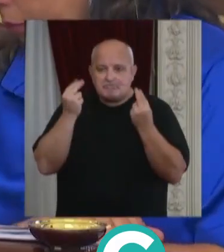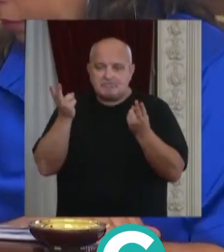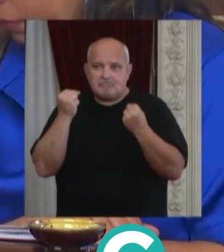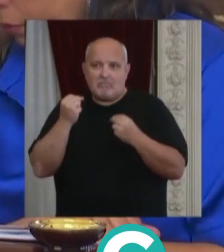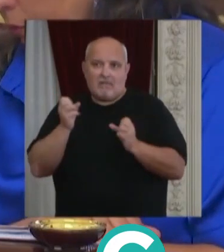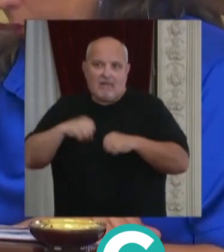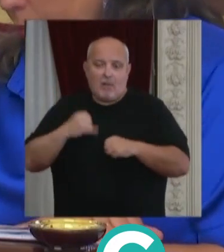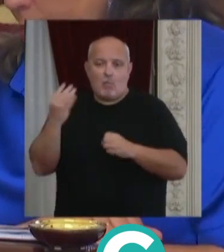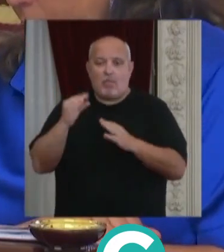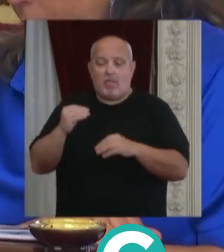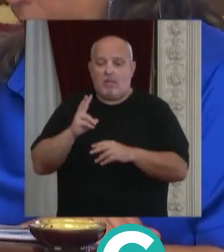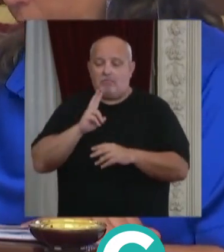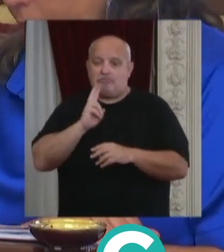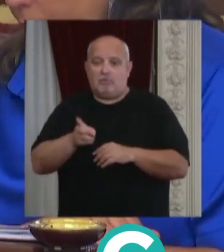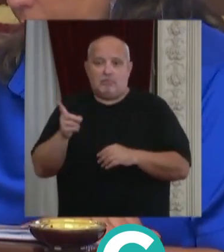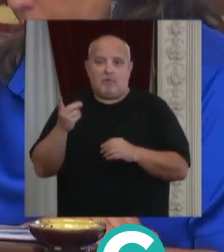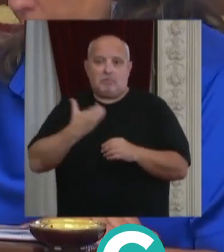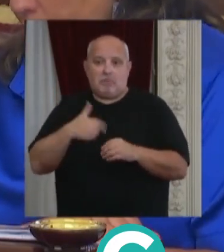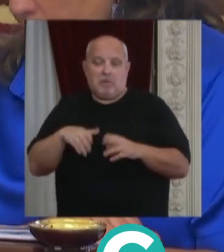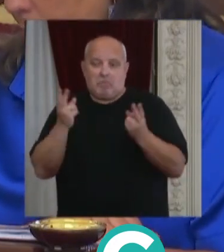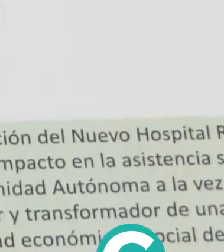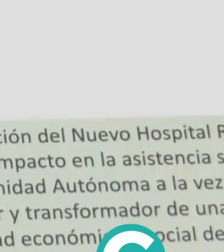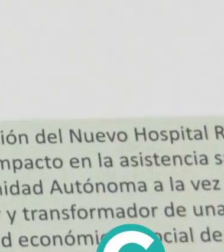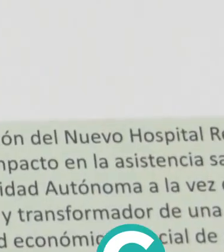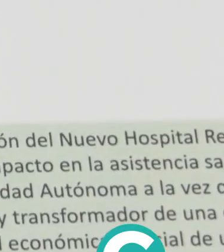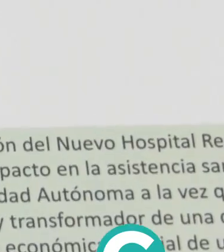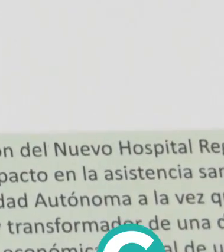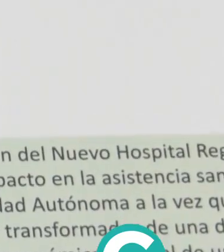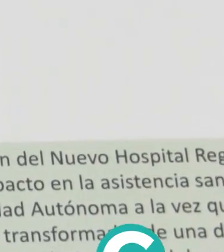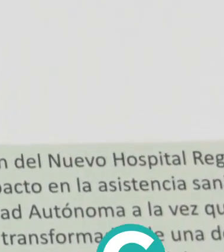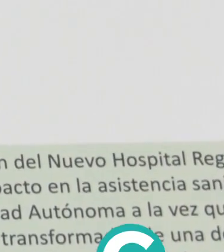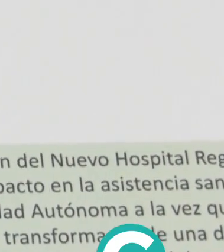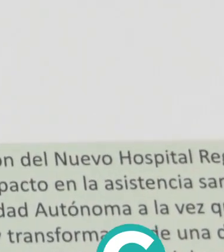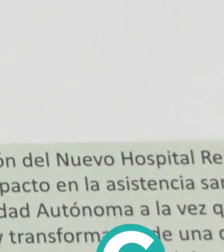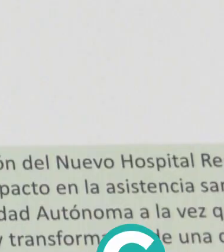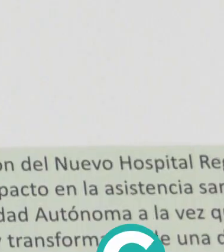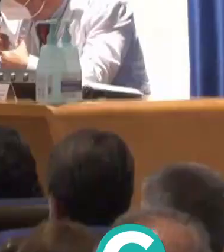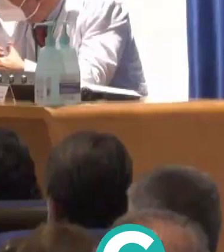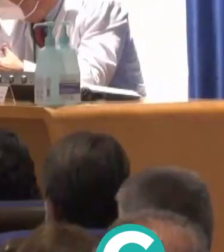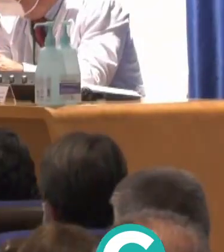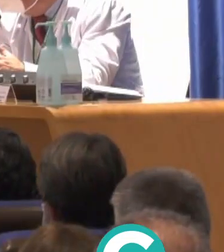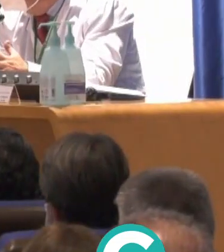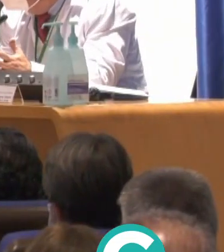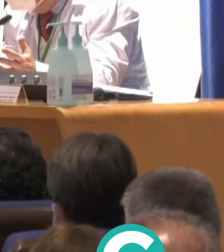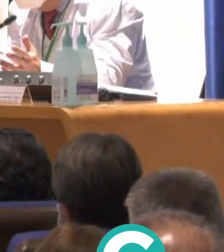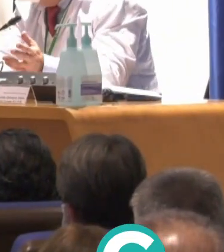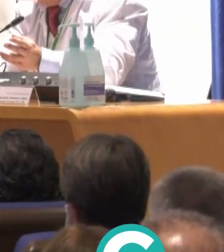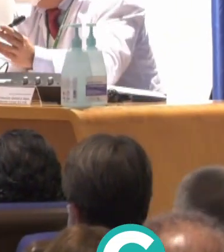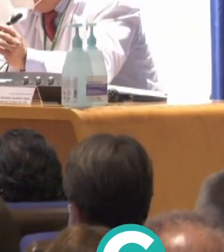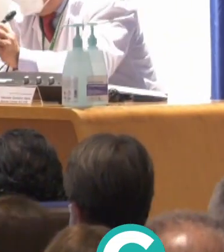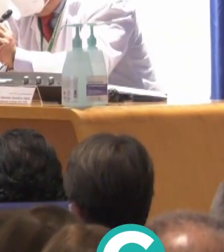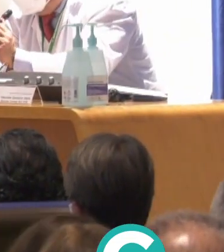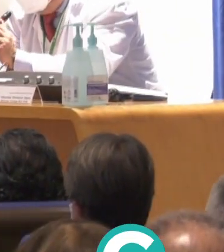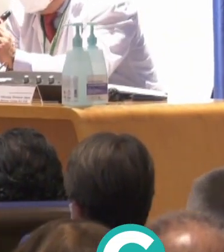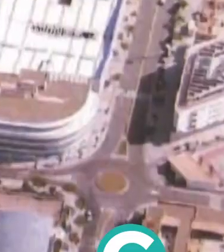su parte, el Partido Socialista ha recriminado que se haya dado ahora esta propuesta cuando es la Junta la que había prometido realizar el nuevo hospital